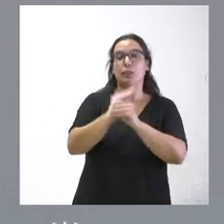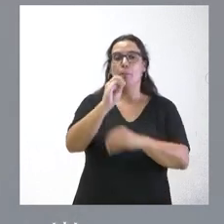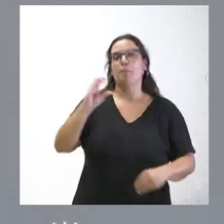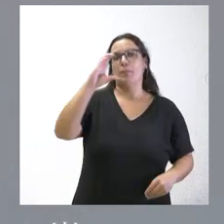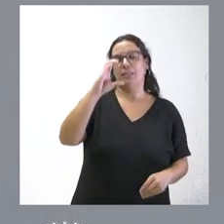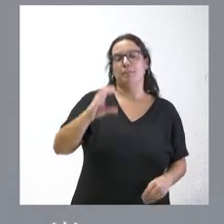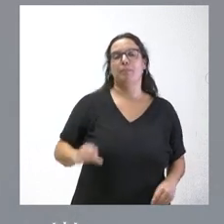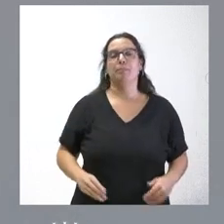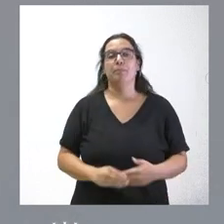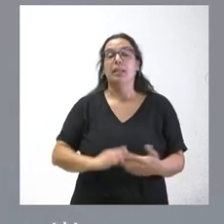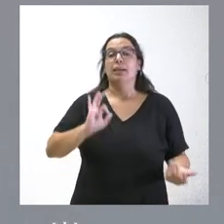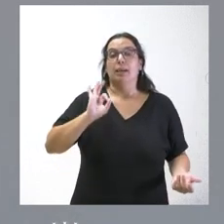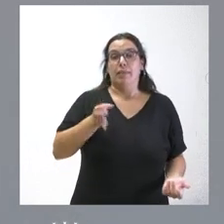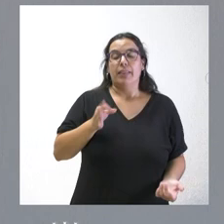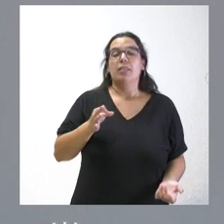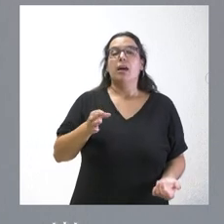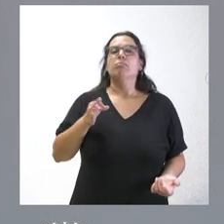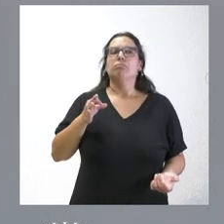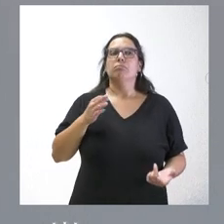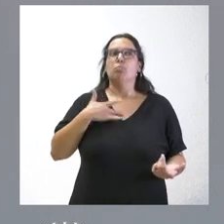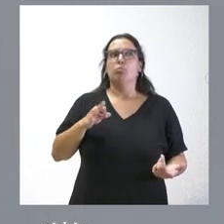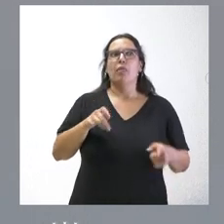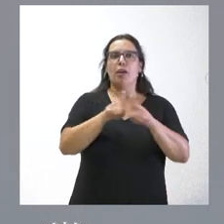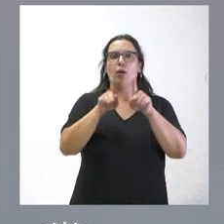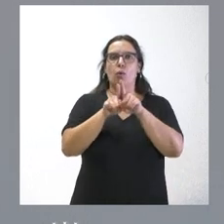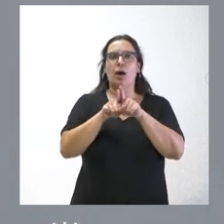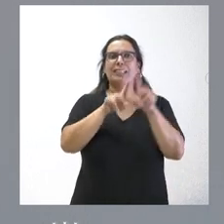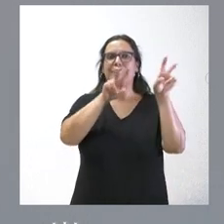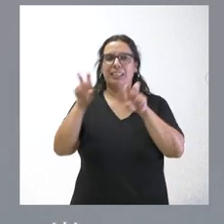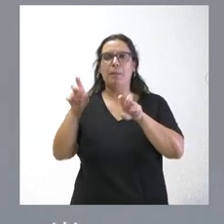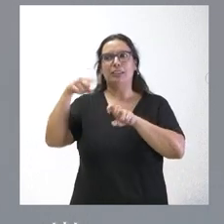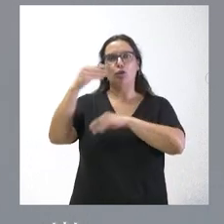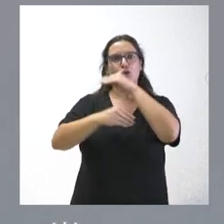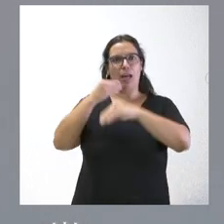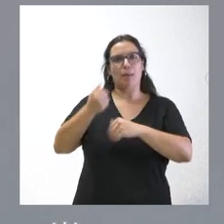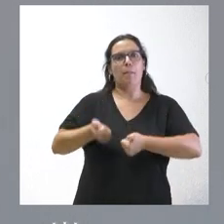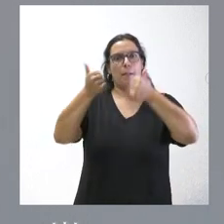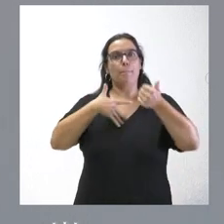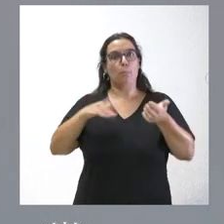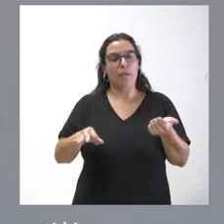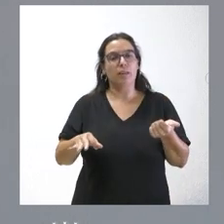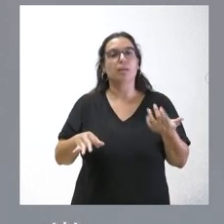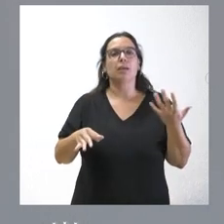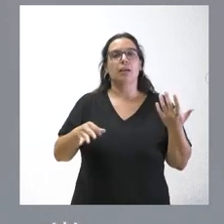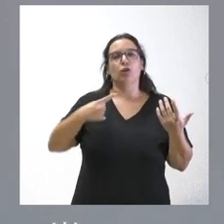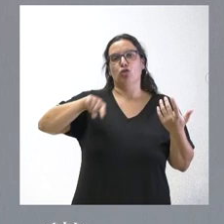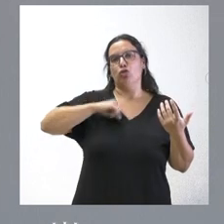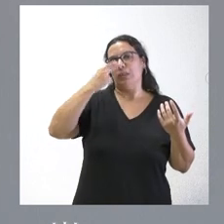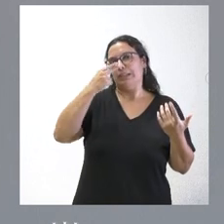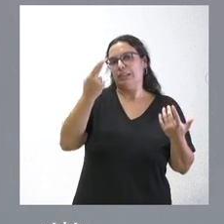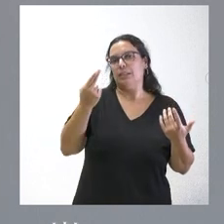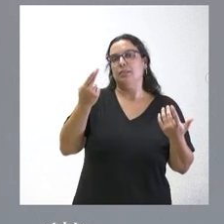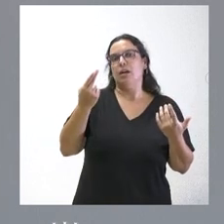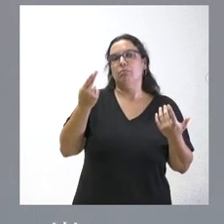relevante Es verdad que va a permitir ser más ambicioso en muchas cuestiones que ellos van a desarrollar y nos importa mucho que tengan